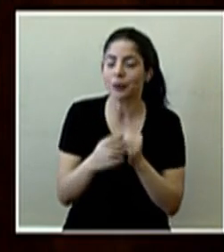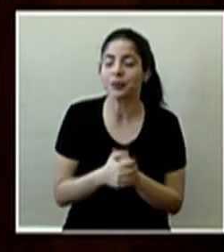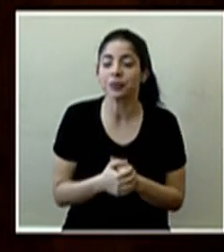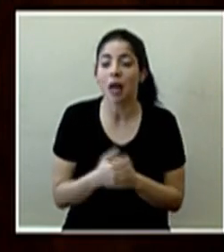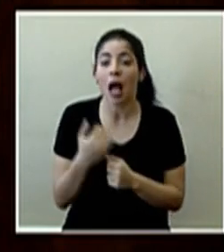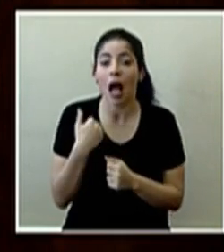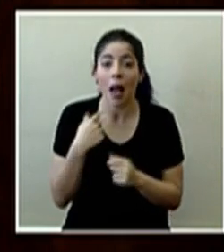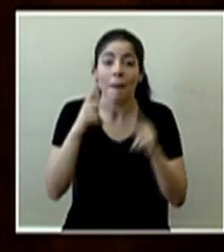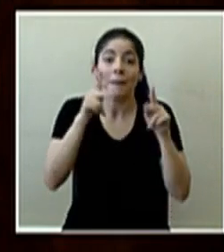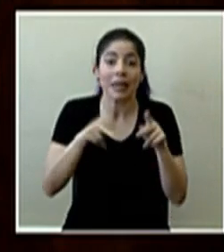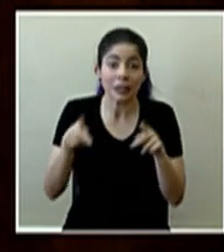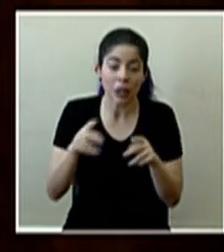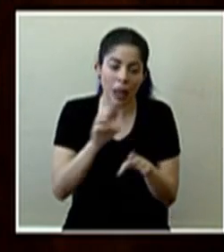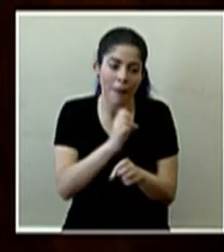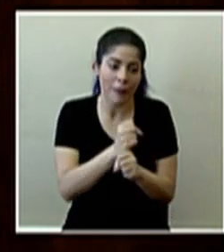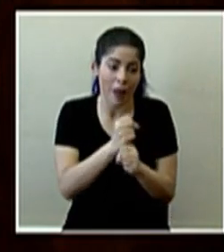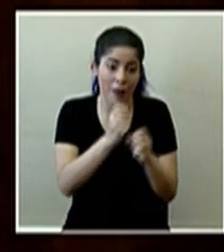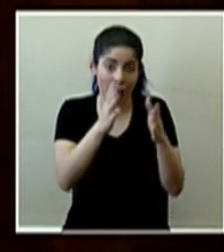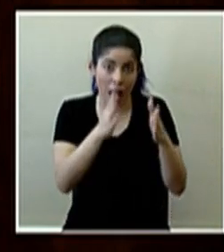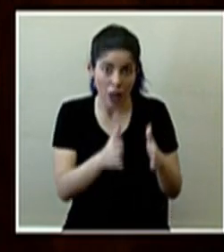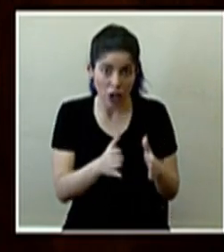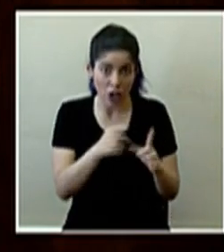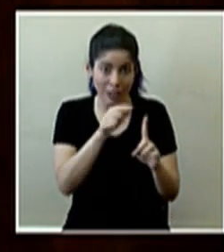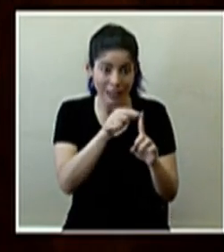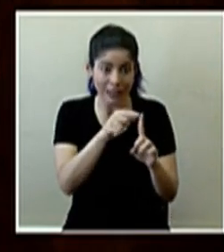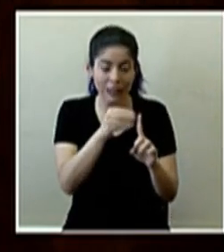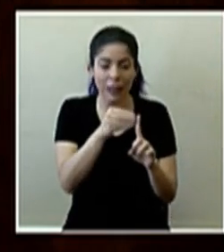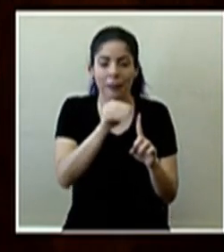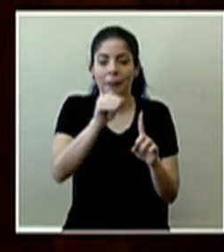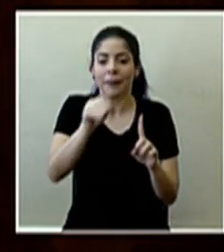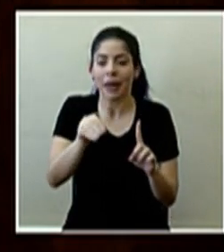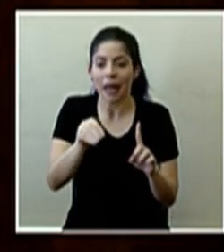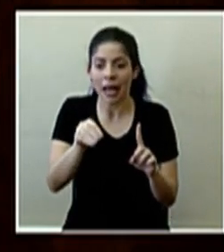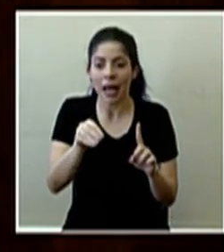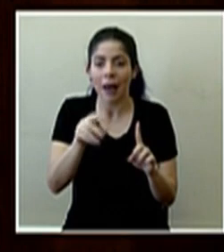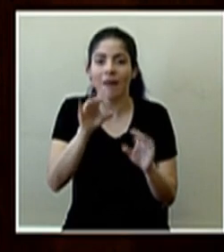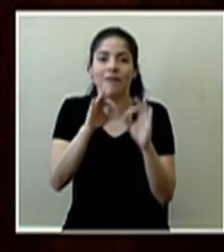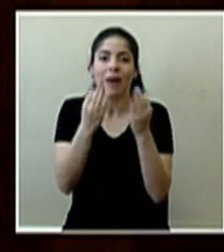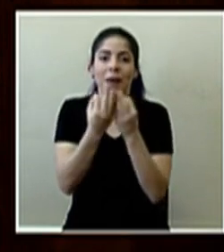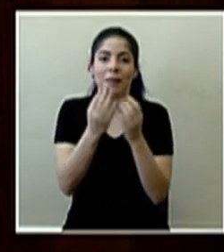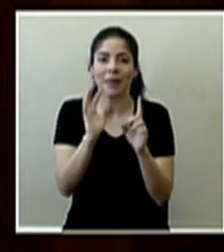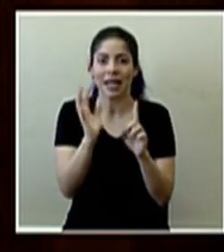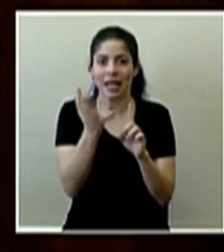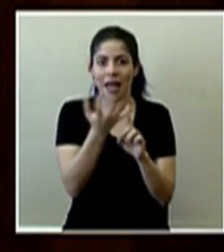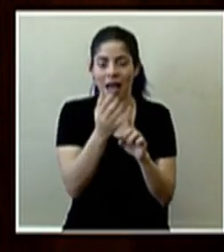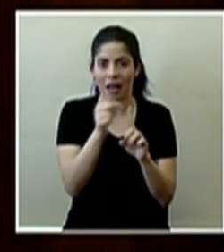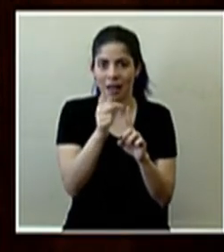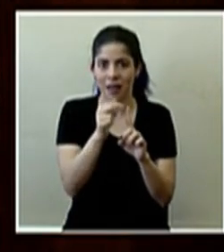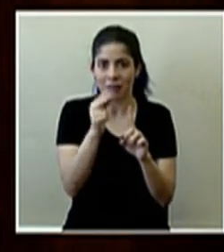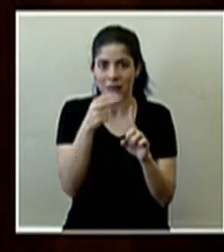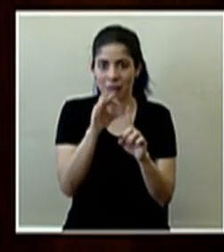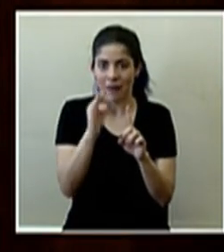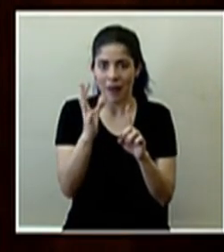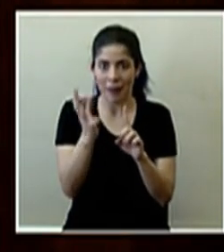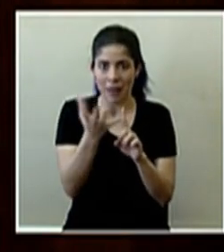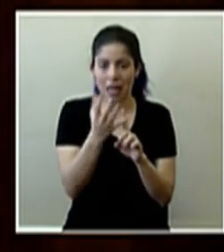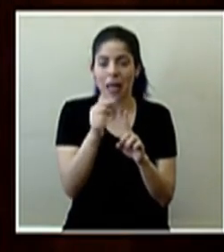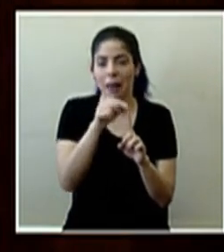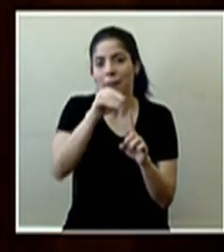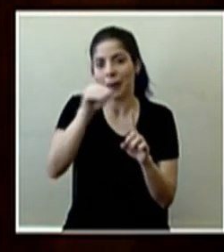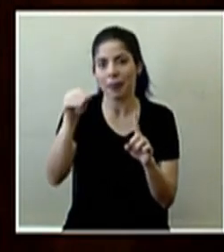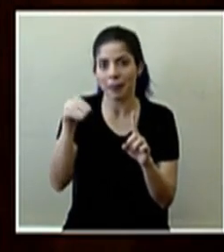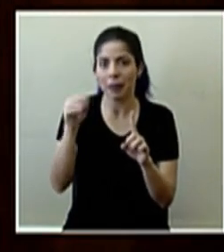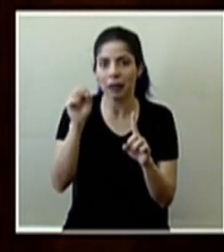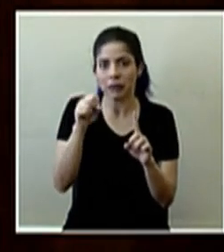personas, inclusive funcionarios, que han contagiado a miembros de la familia, del núcleo familiar. Eso es